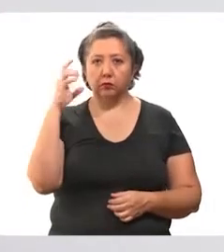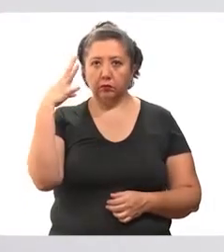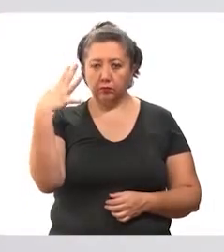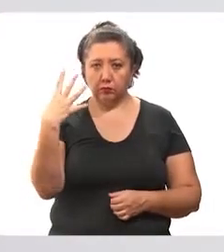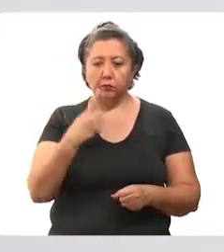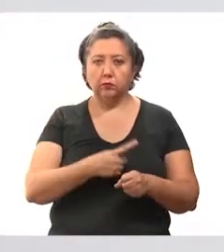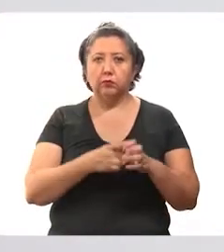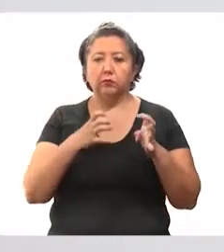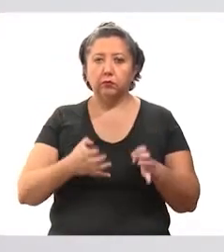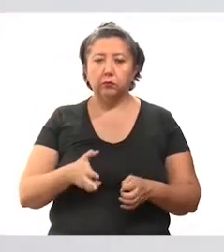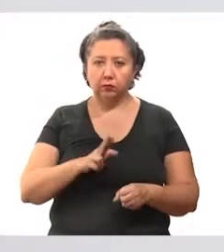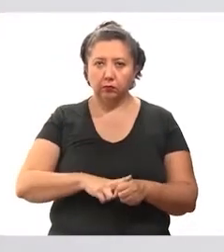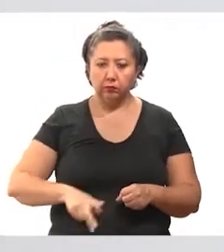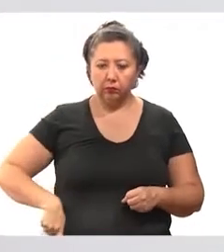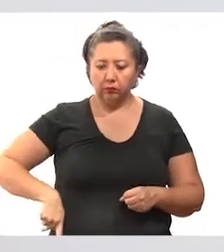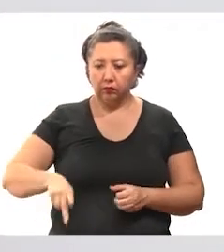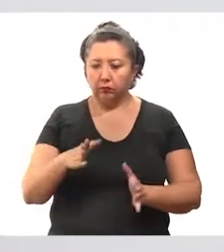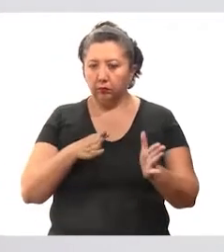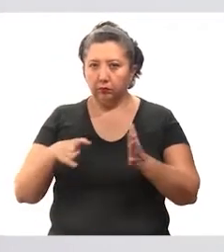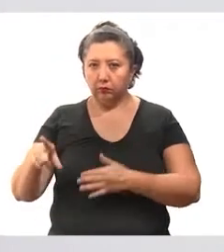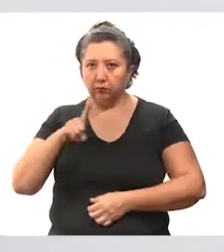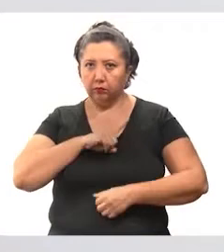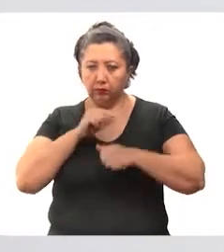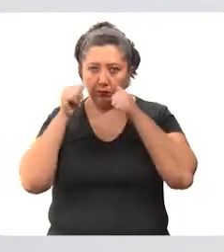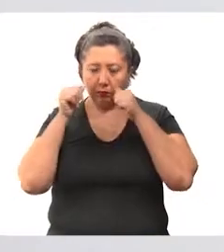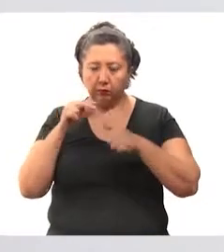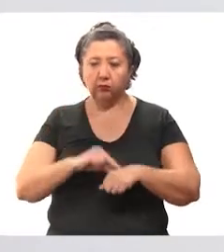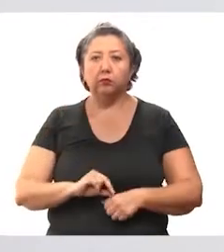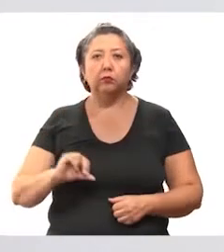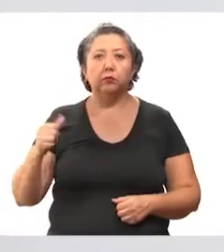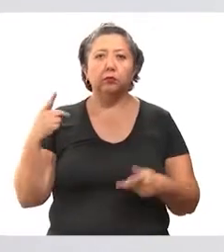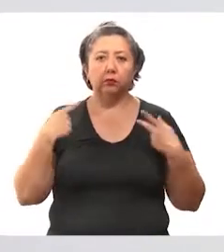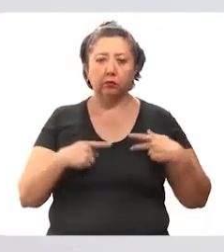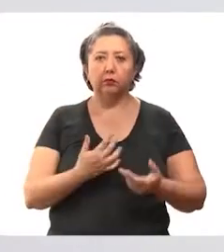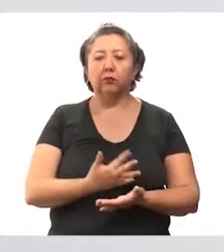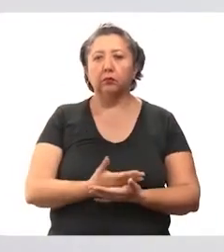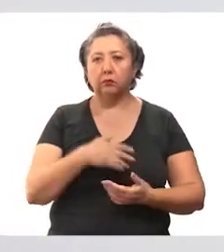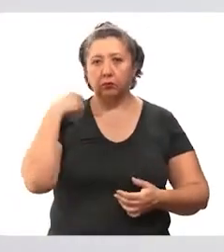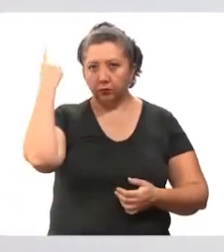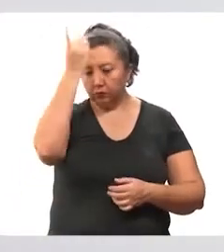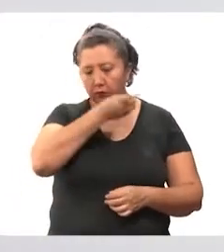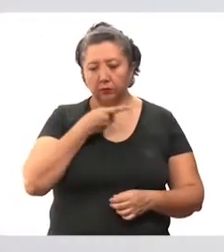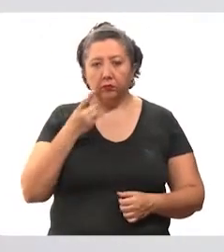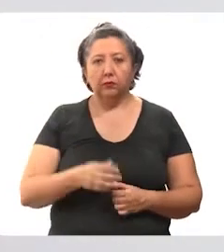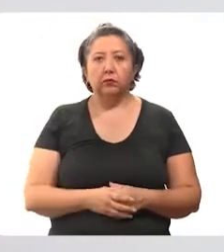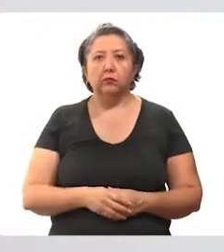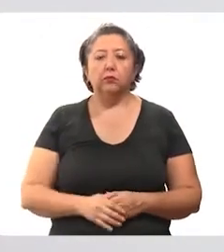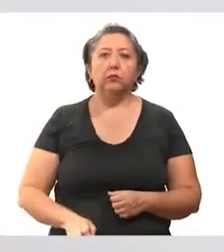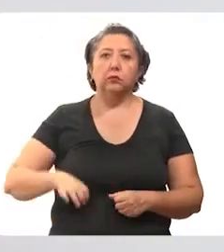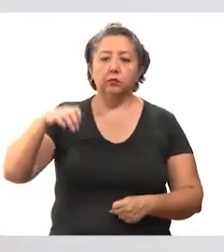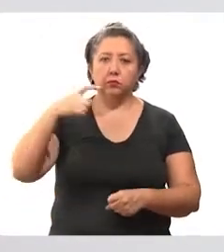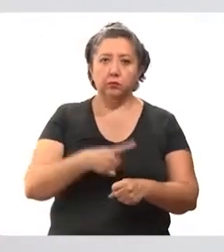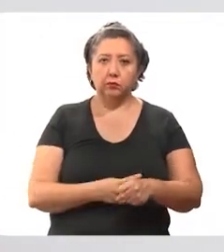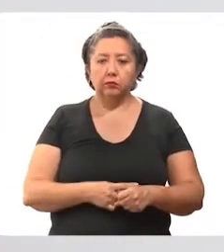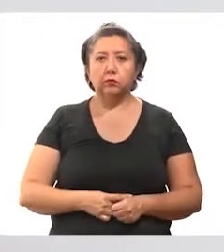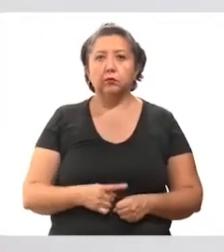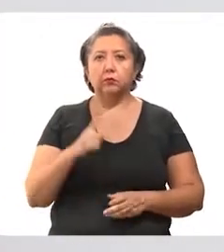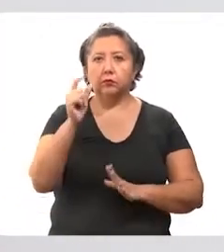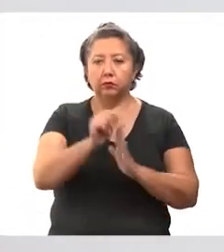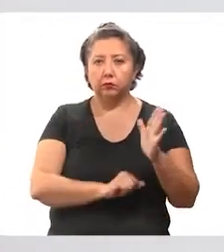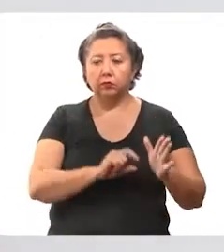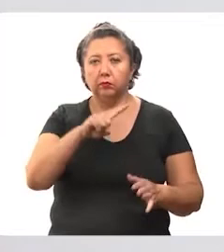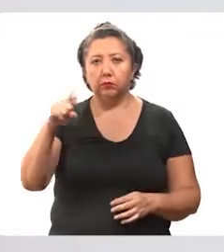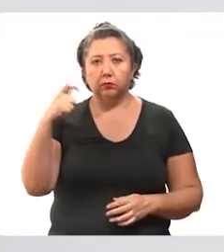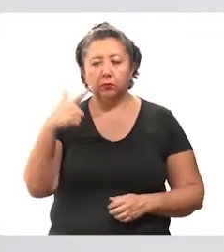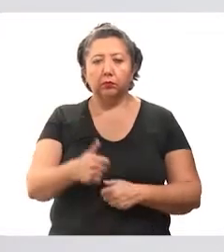de los casos positivos están en hospitales públicos y en aislamiento total. Hay otros pacientes a la espera de diagnóstico. El rango de edad de los casos es